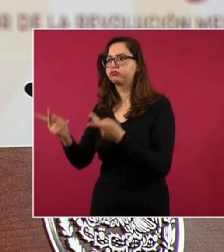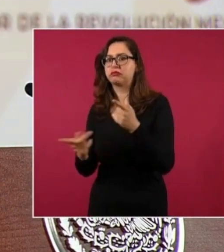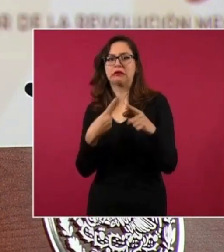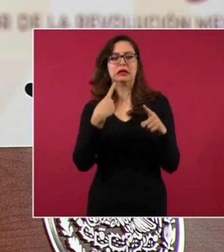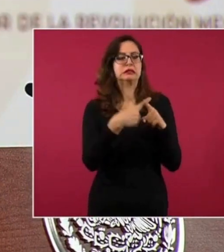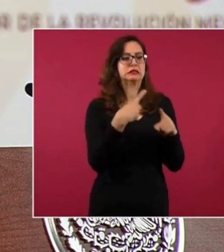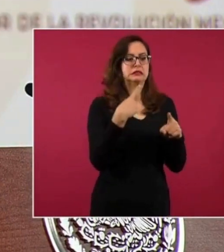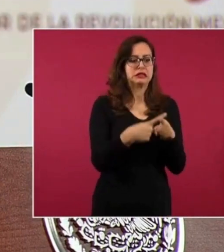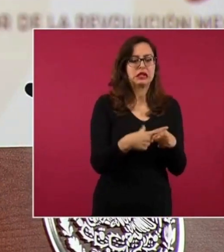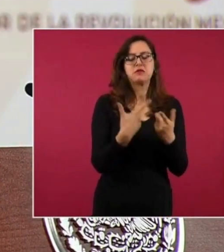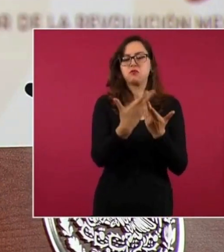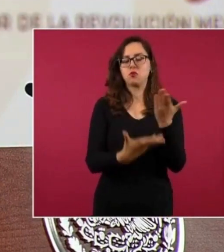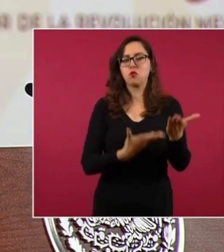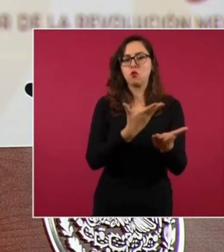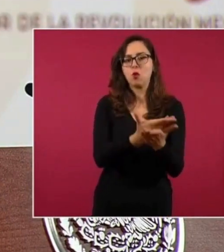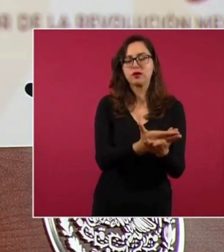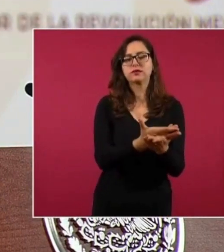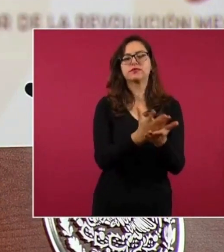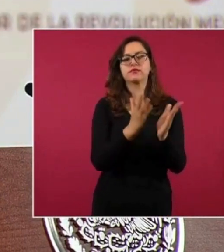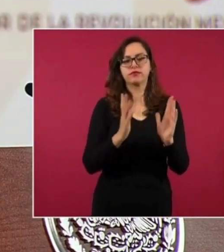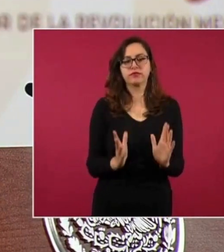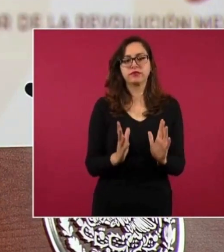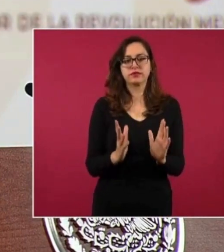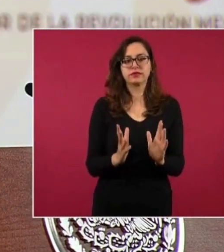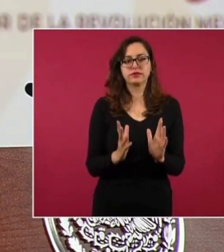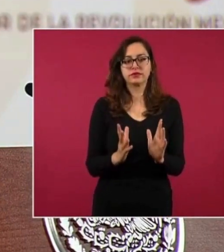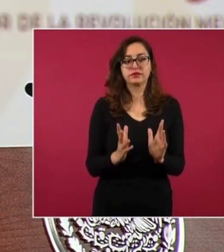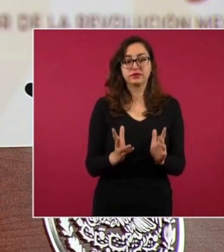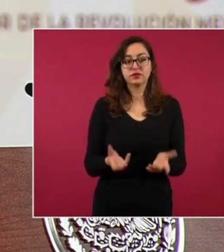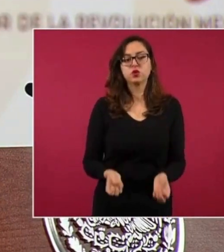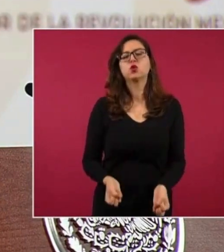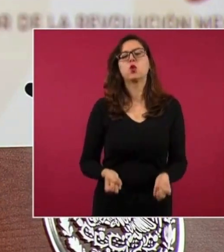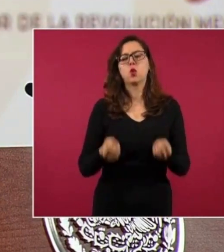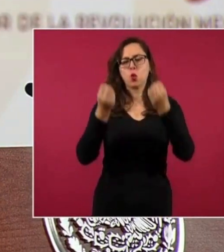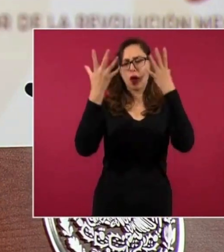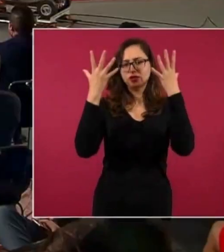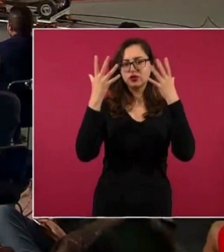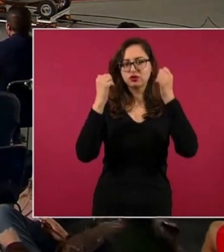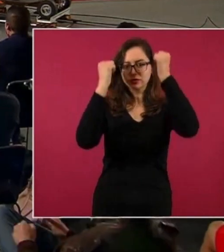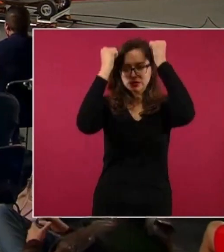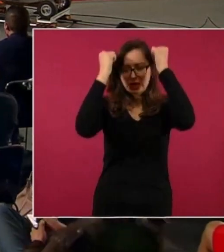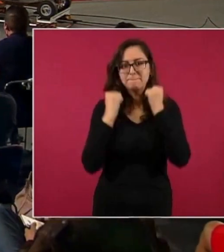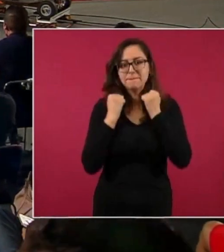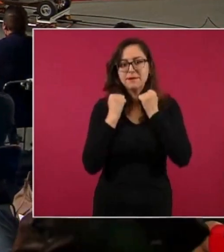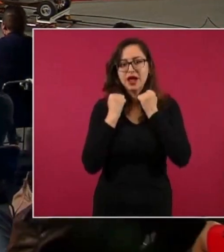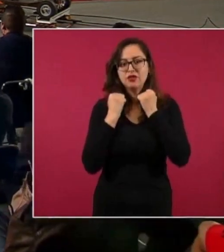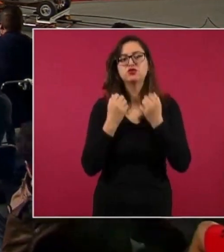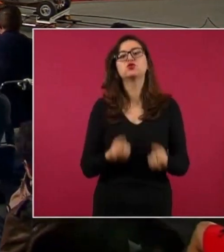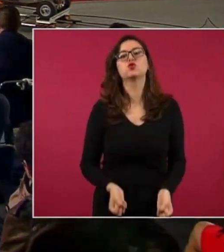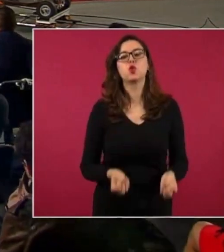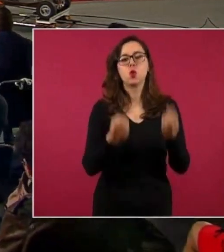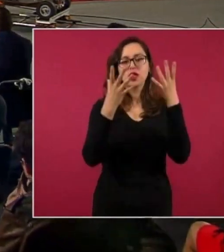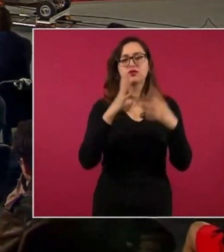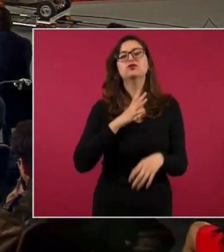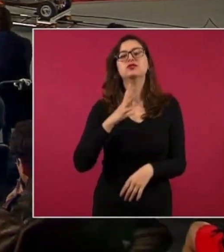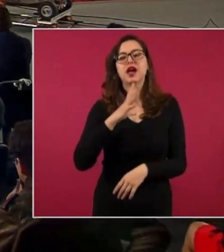o los han propuesto, para que vean cuántos hay del bloque conservador.